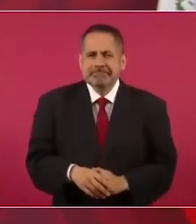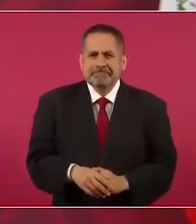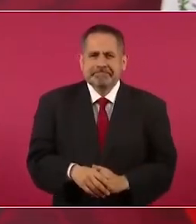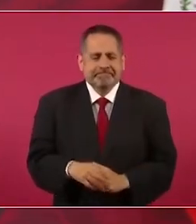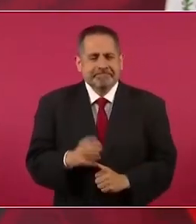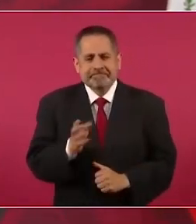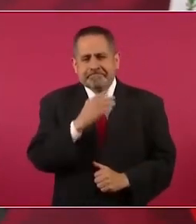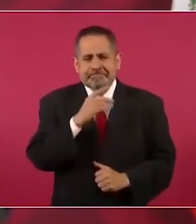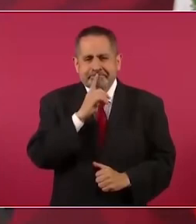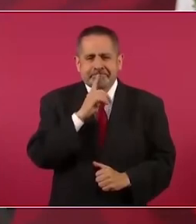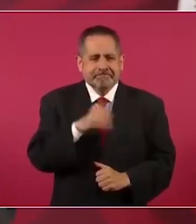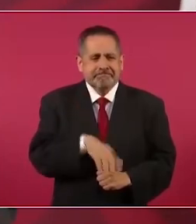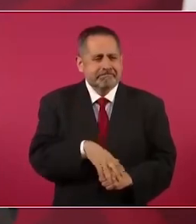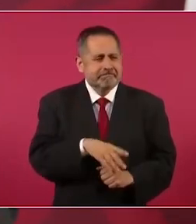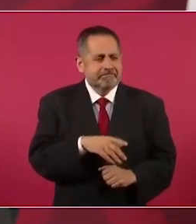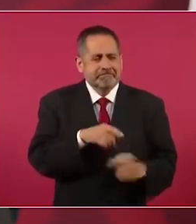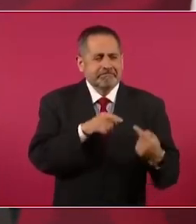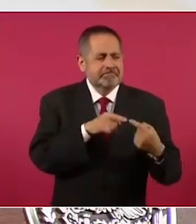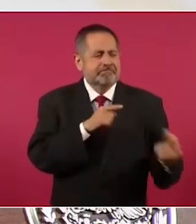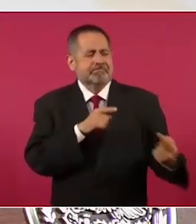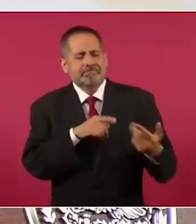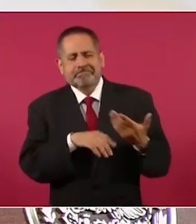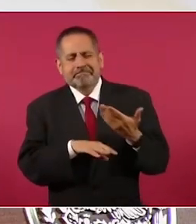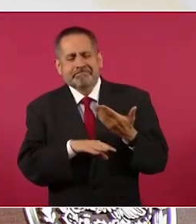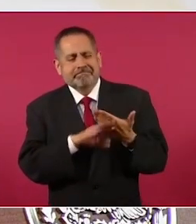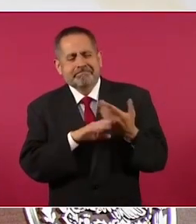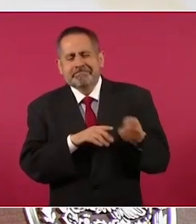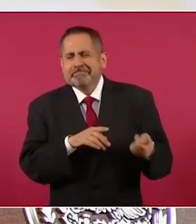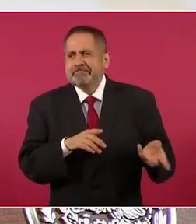son nuestros